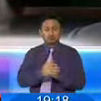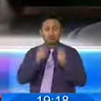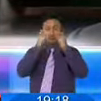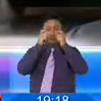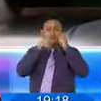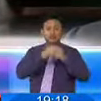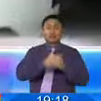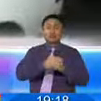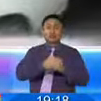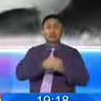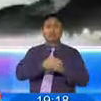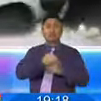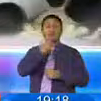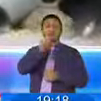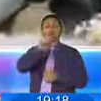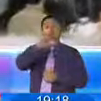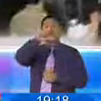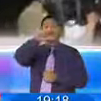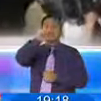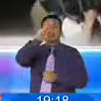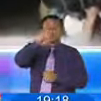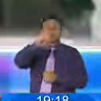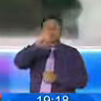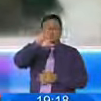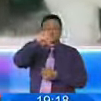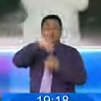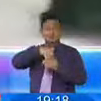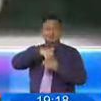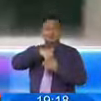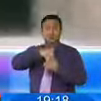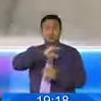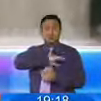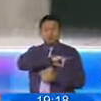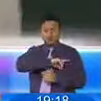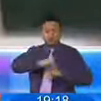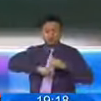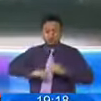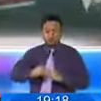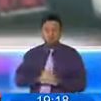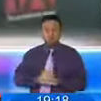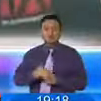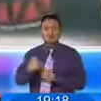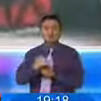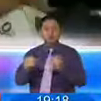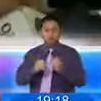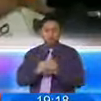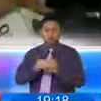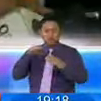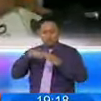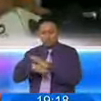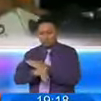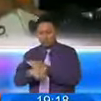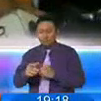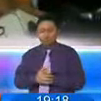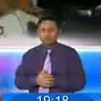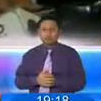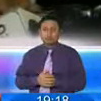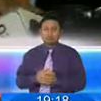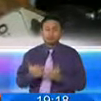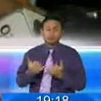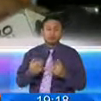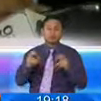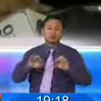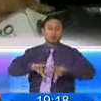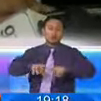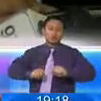Pichincha, Fabián Salazar, realizó un operativo al interior de la dependencia municipal y allanó varias oficinas. Son actos de corrupción que están